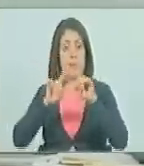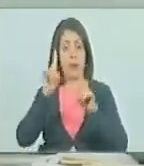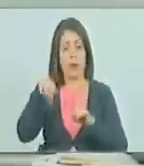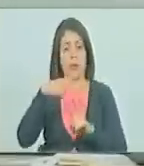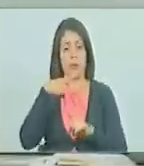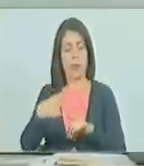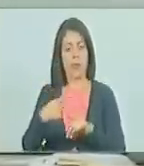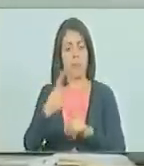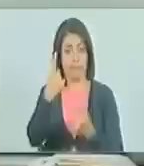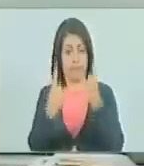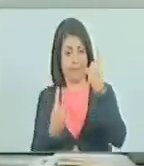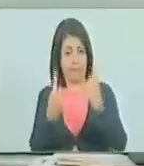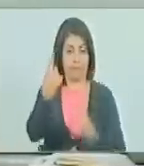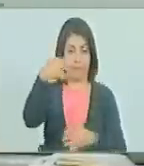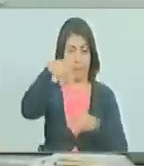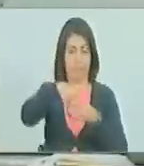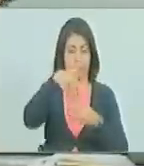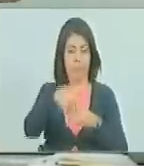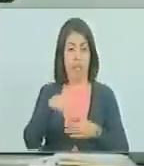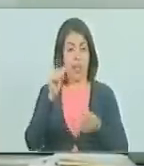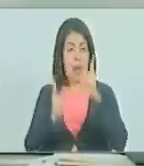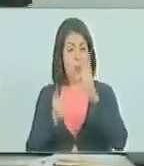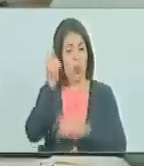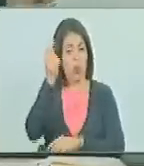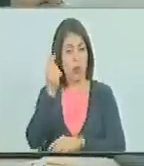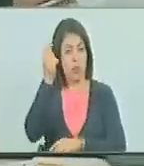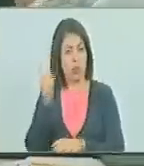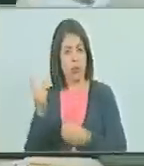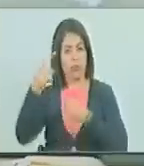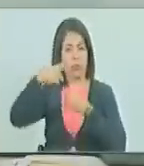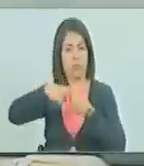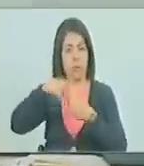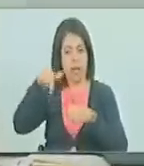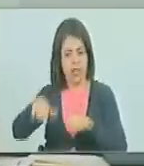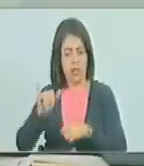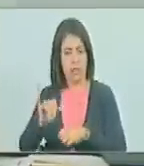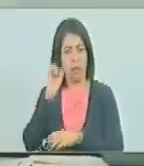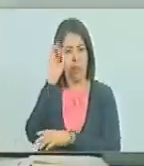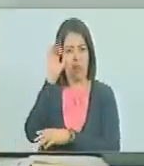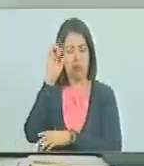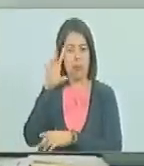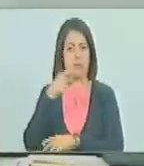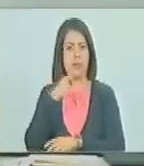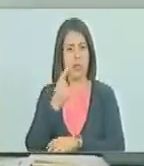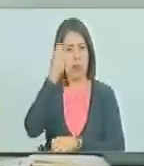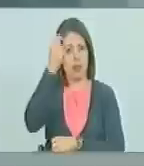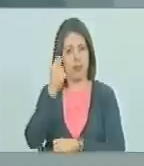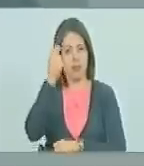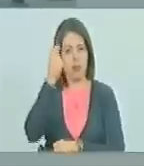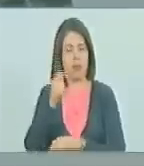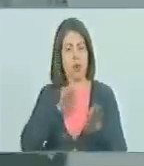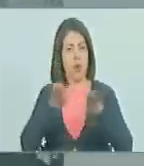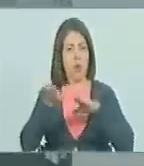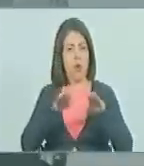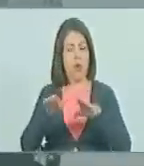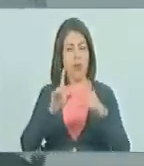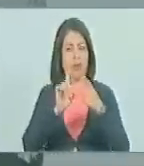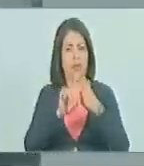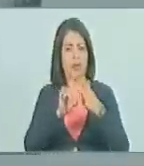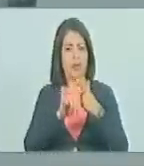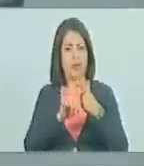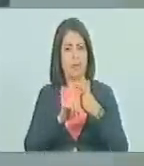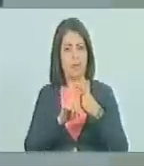de los precandidatos, hay algunos diputados que forman parte de esta asamblea. Aquí un diputado, creo que electo por Cojedes,